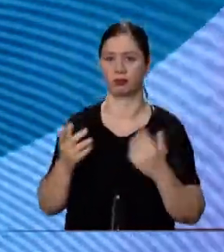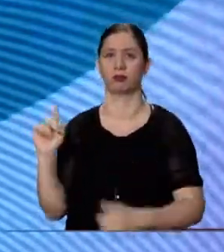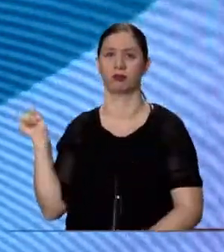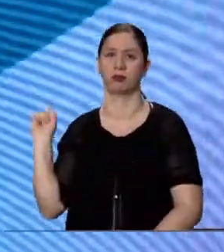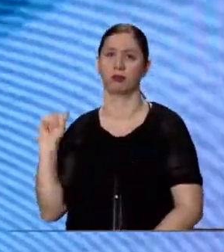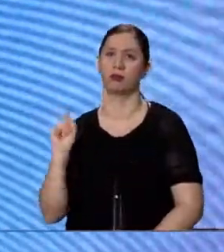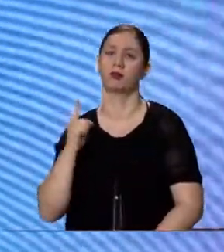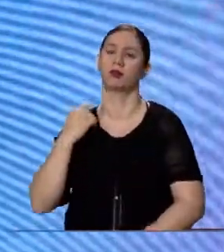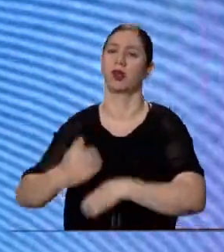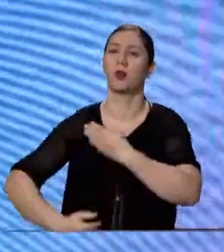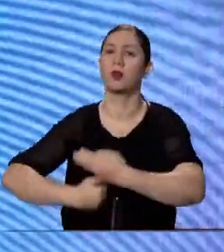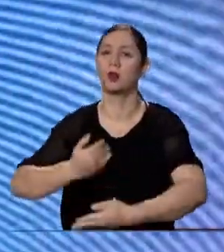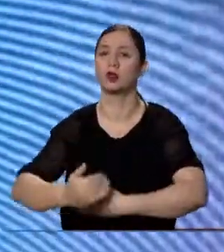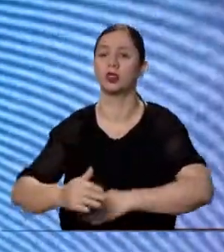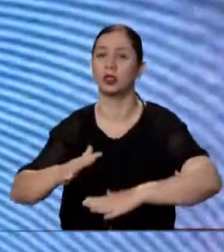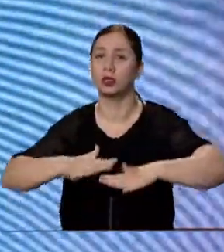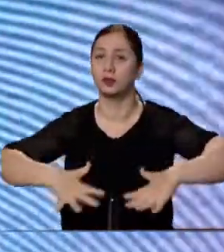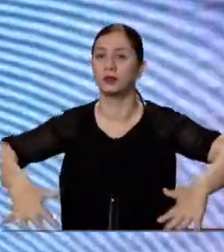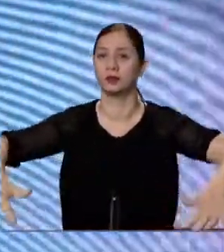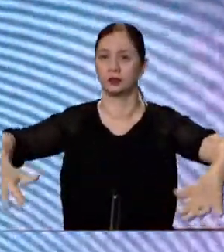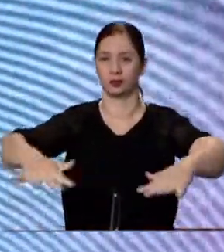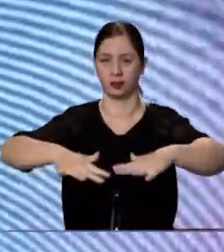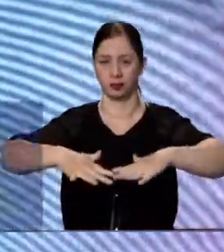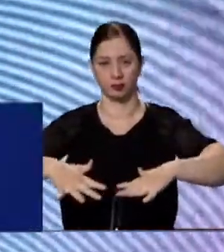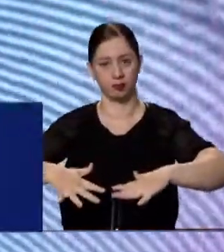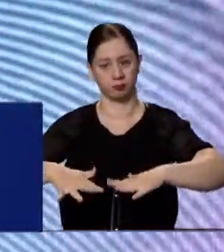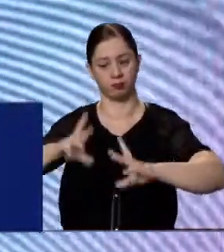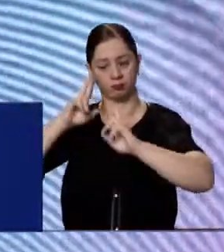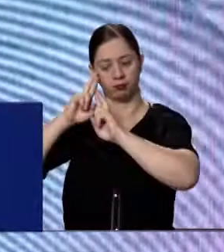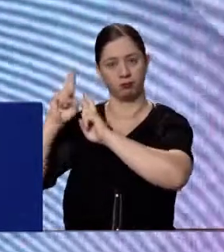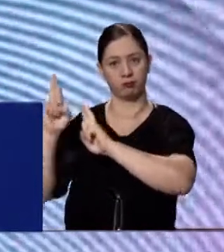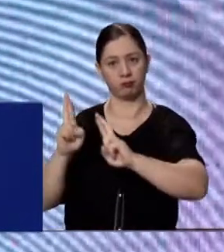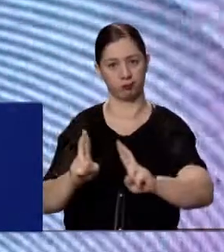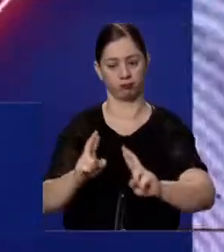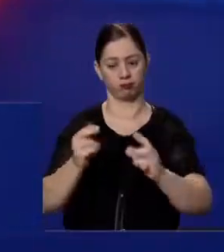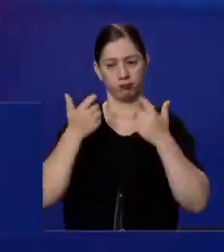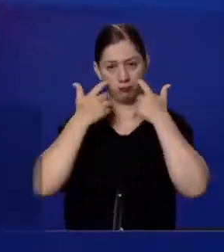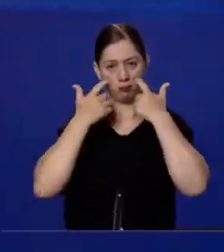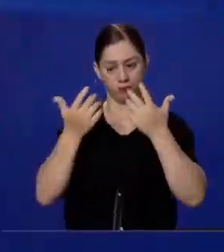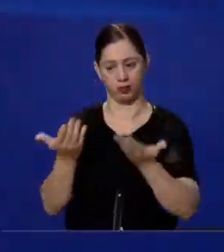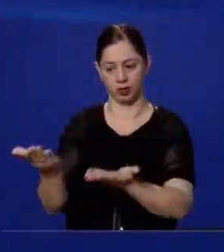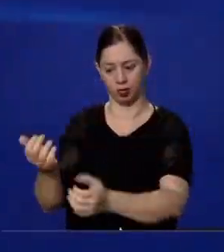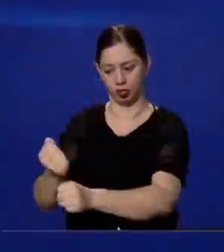un proceso en los territorios y es la oportunidad de reconocer y resaltar esa labor.